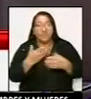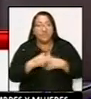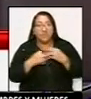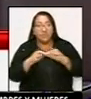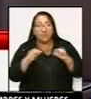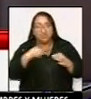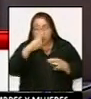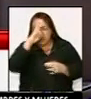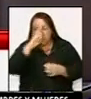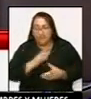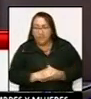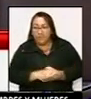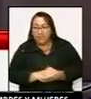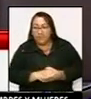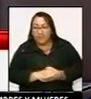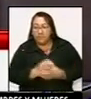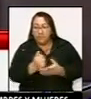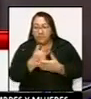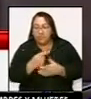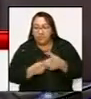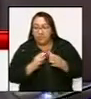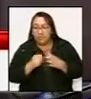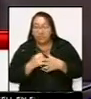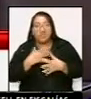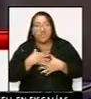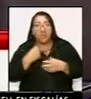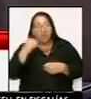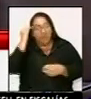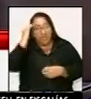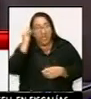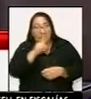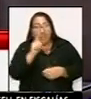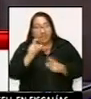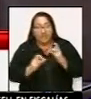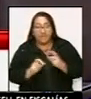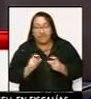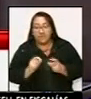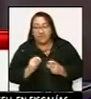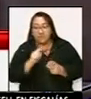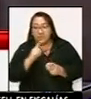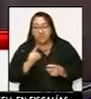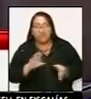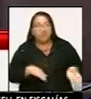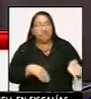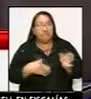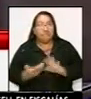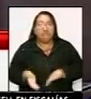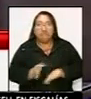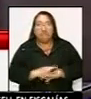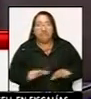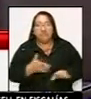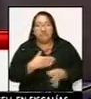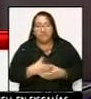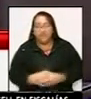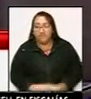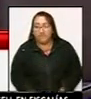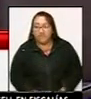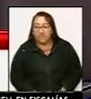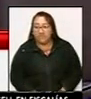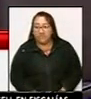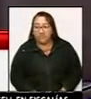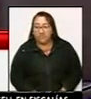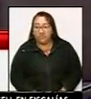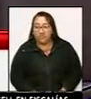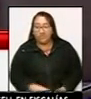peruano, ayúdenos, porque la salud mental de cada ser humano estamos hasta los pernos, presidente.